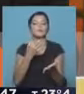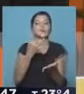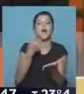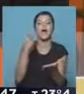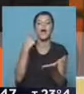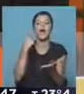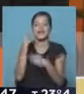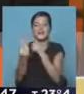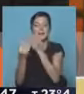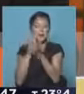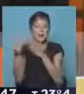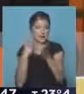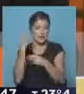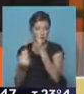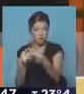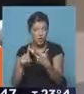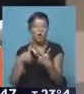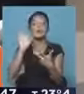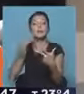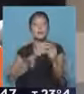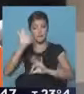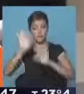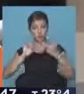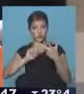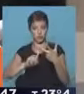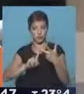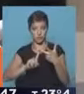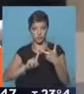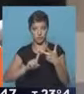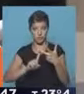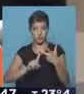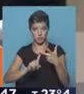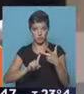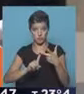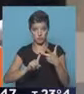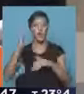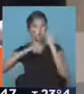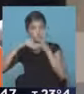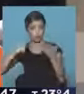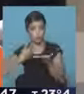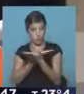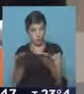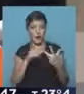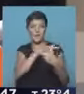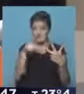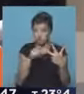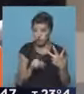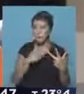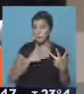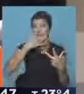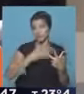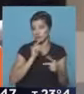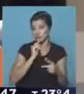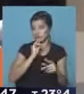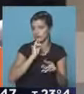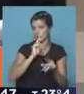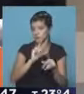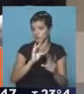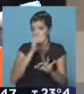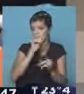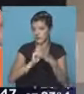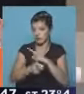sirve con este proyecto enorme de obra pública de obra pública porque es un tipo que finalmente se dedica a esos